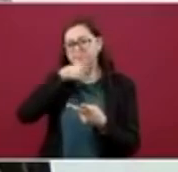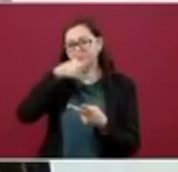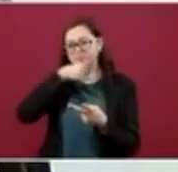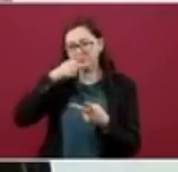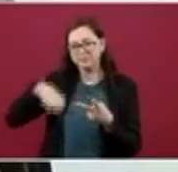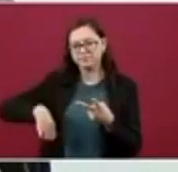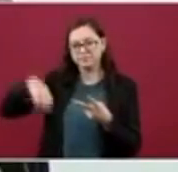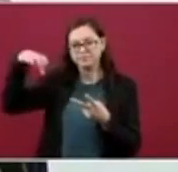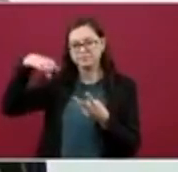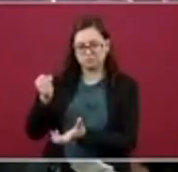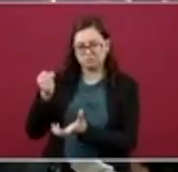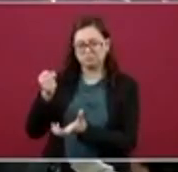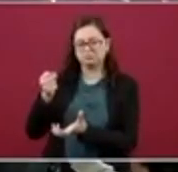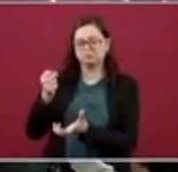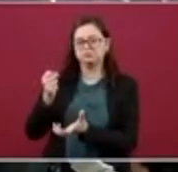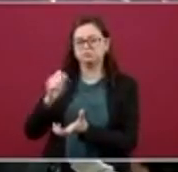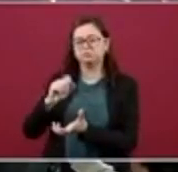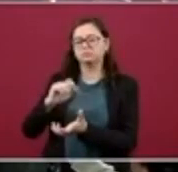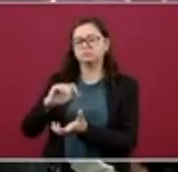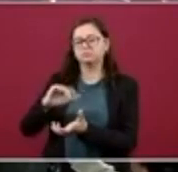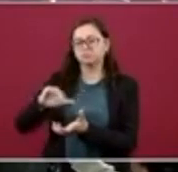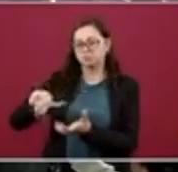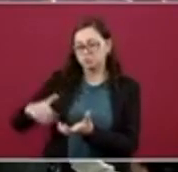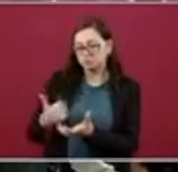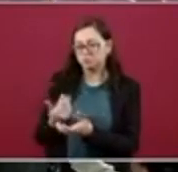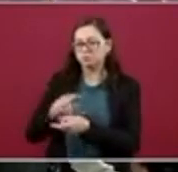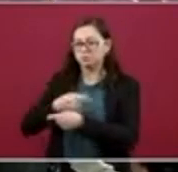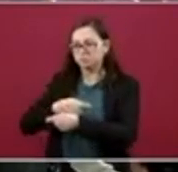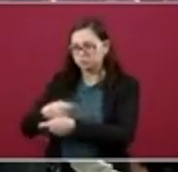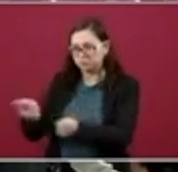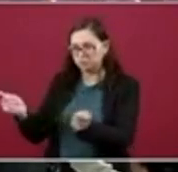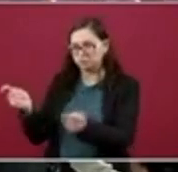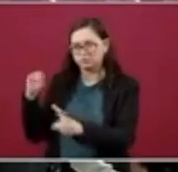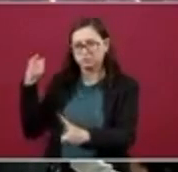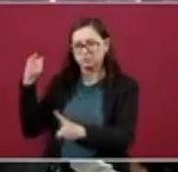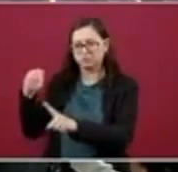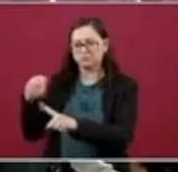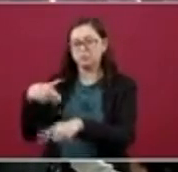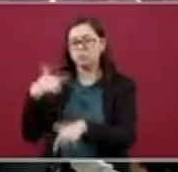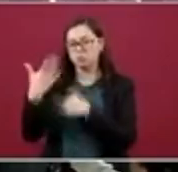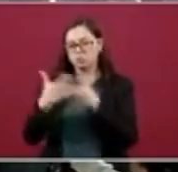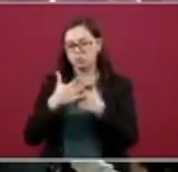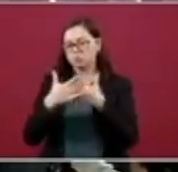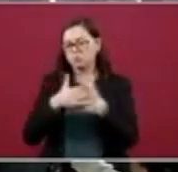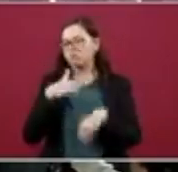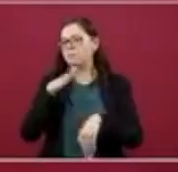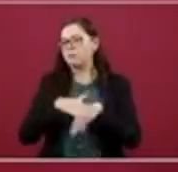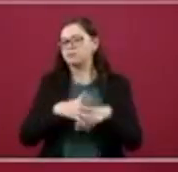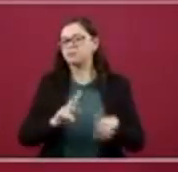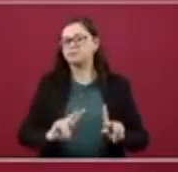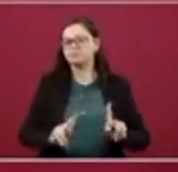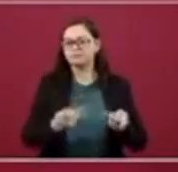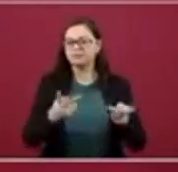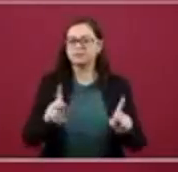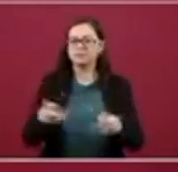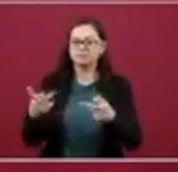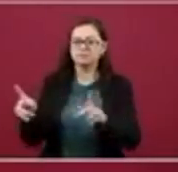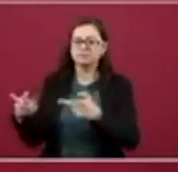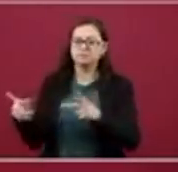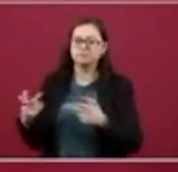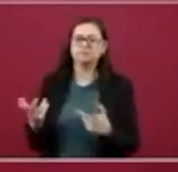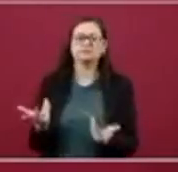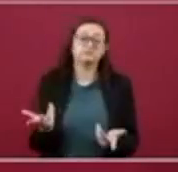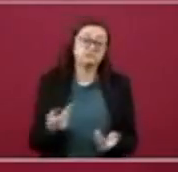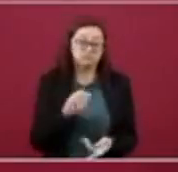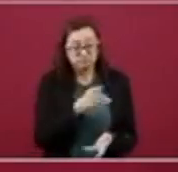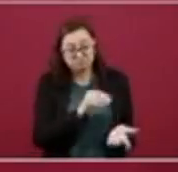mayores, para becas. Se van a llevar a cabo otras subastas porque